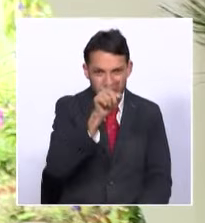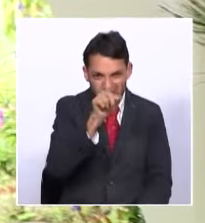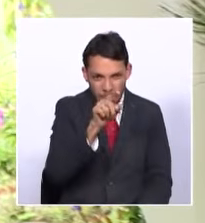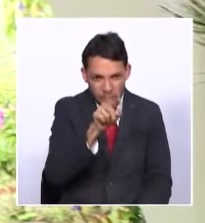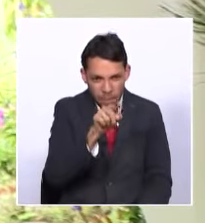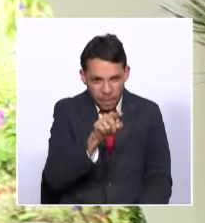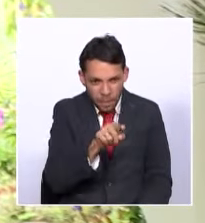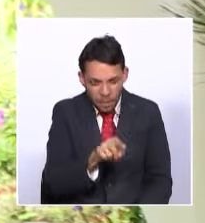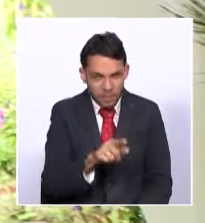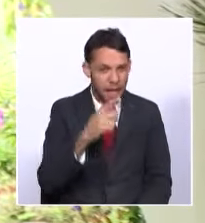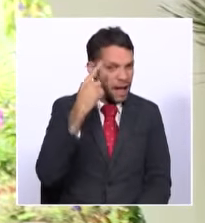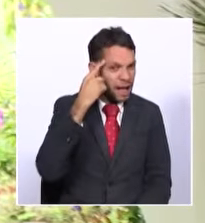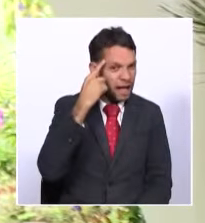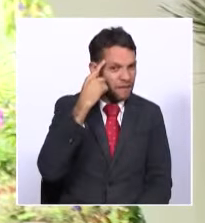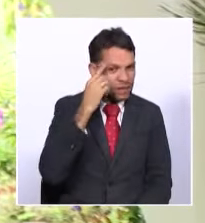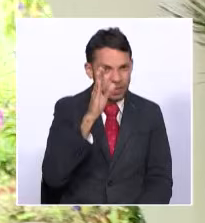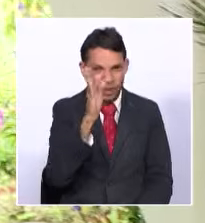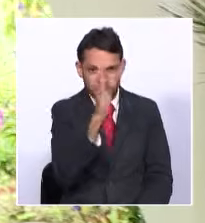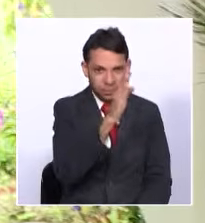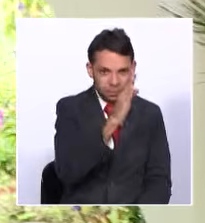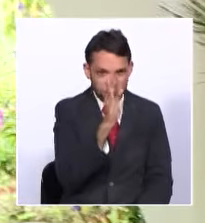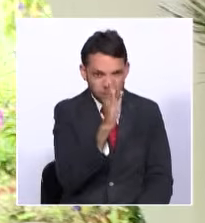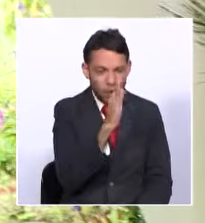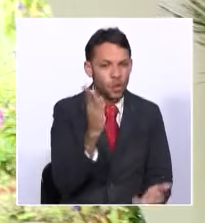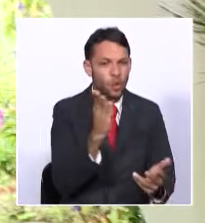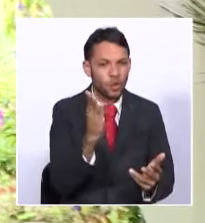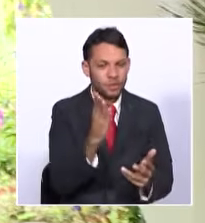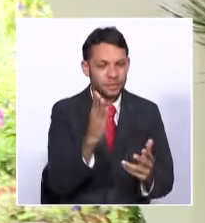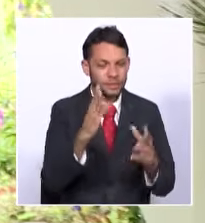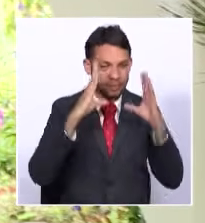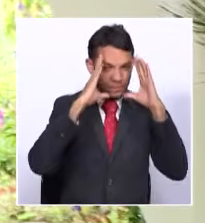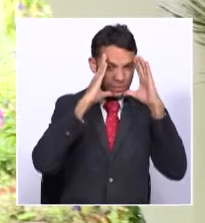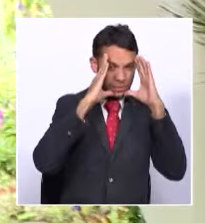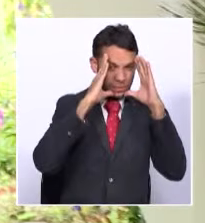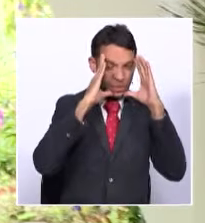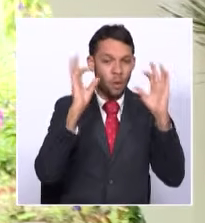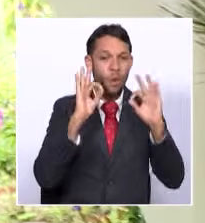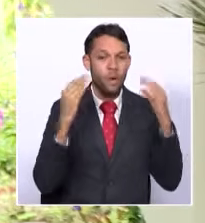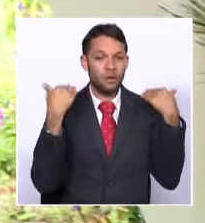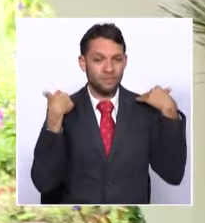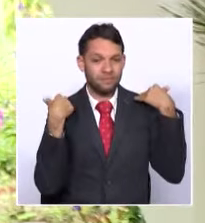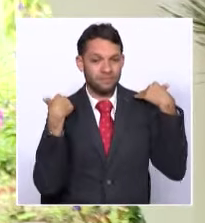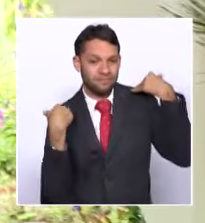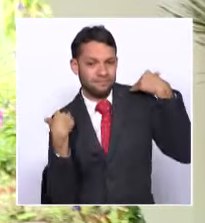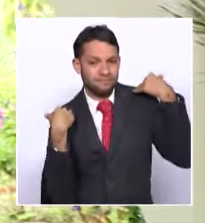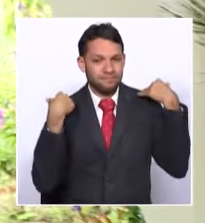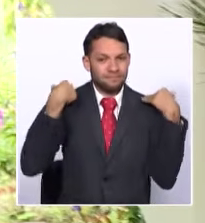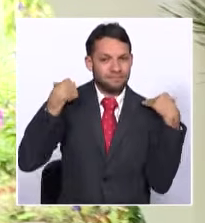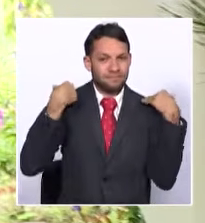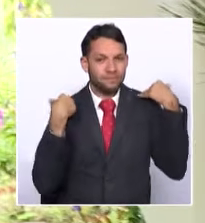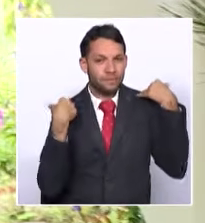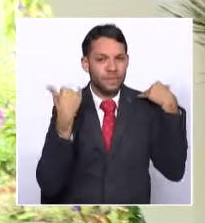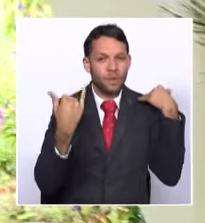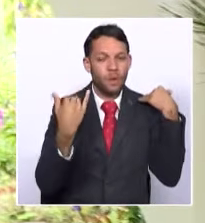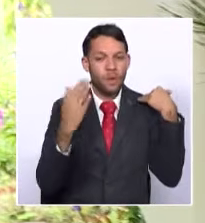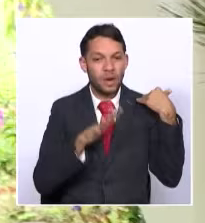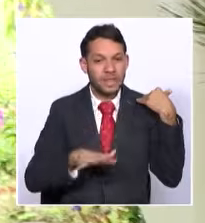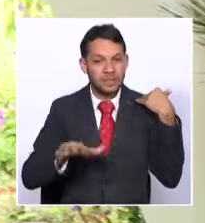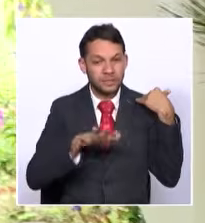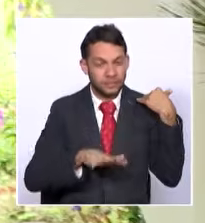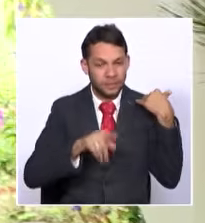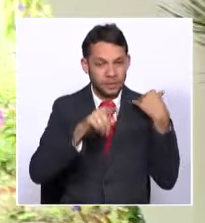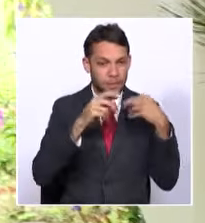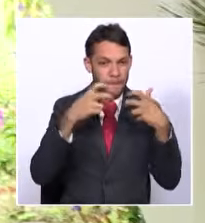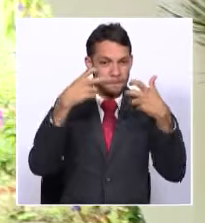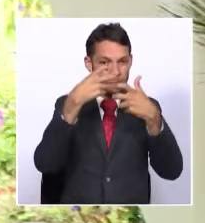cabeza. ¿Será que está girada hacia un lado? ¿Será que tiene un hombro más abajo que el otro? Los espacios aquí que se llaman